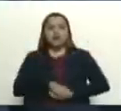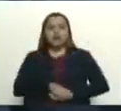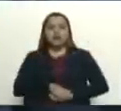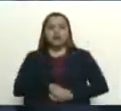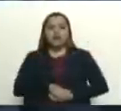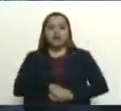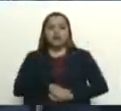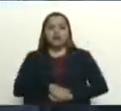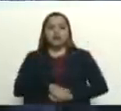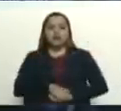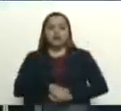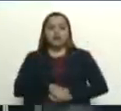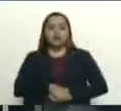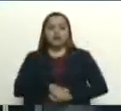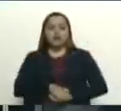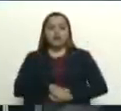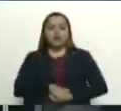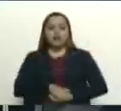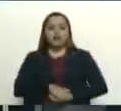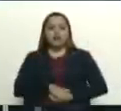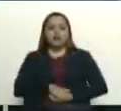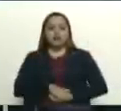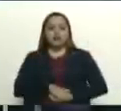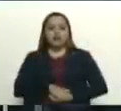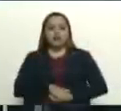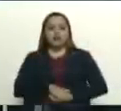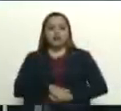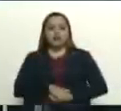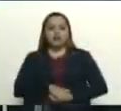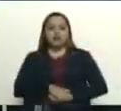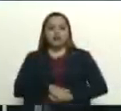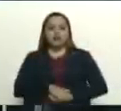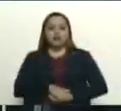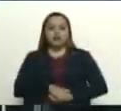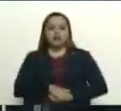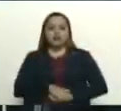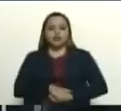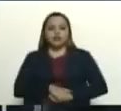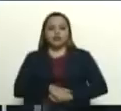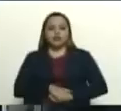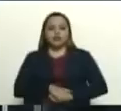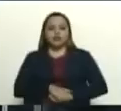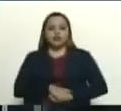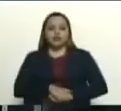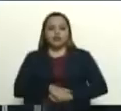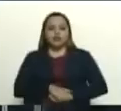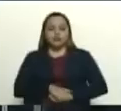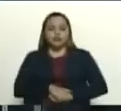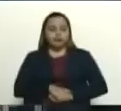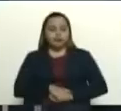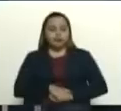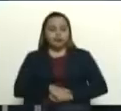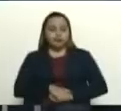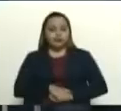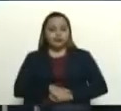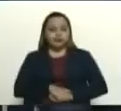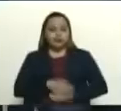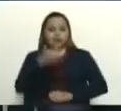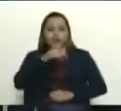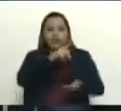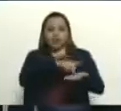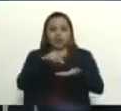este lugar se encuentran también familiares de Tibisay Lucena, se encuentran presentes embajadores,